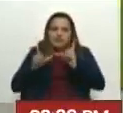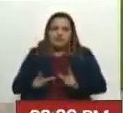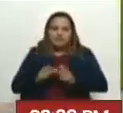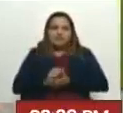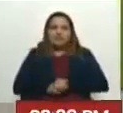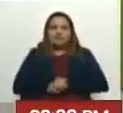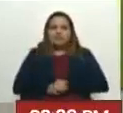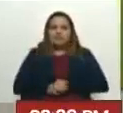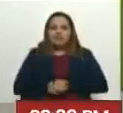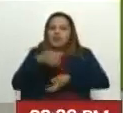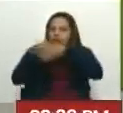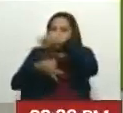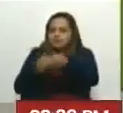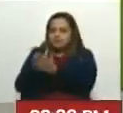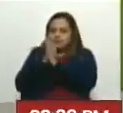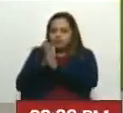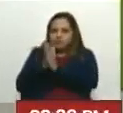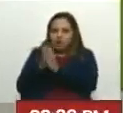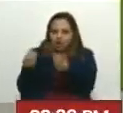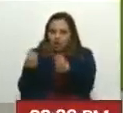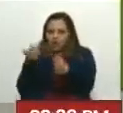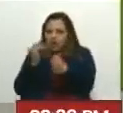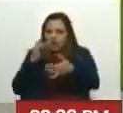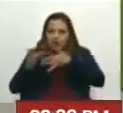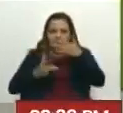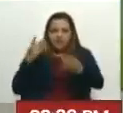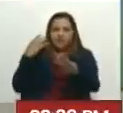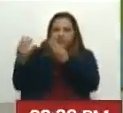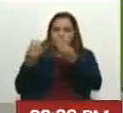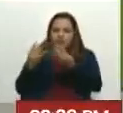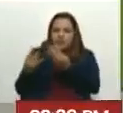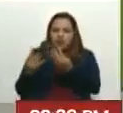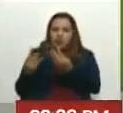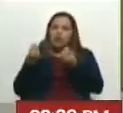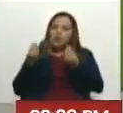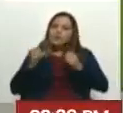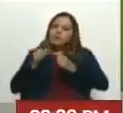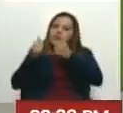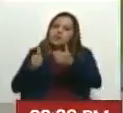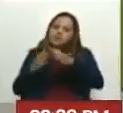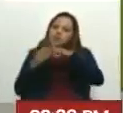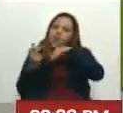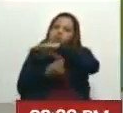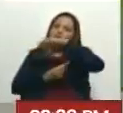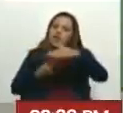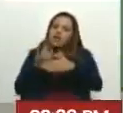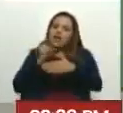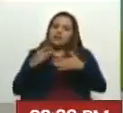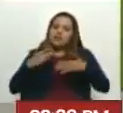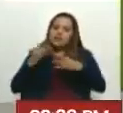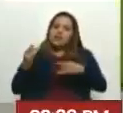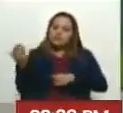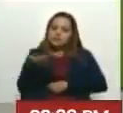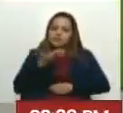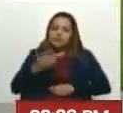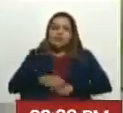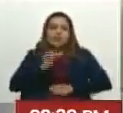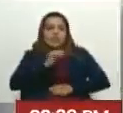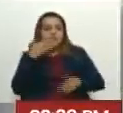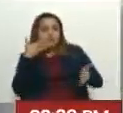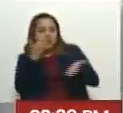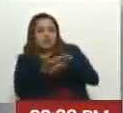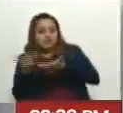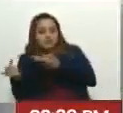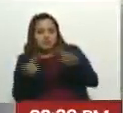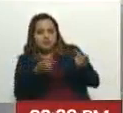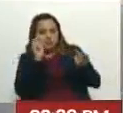Y cuéntanos, Ariana, ¿cómo se viene este festival? ¿Cuándo arranca? Todos esos detalles que por supuesto nos interesan a todos y a todas. Gracias, Clara, por la invitación